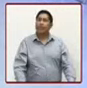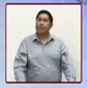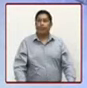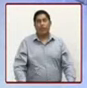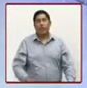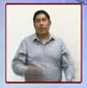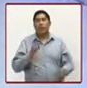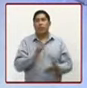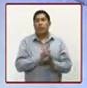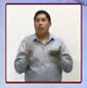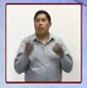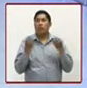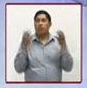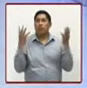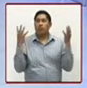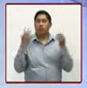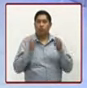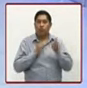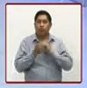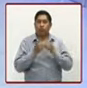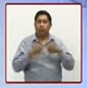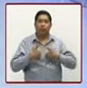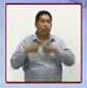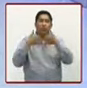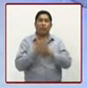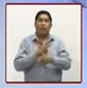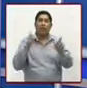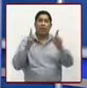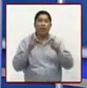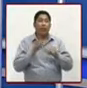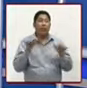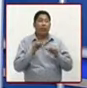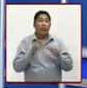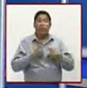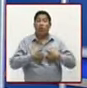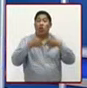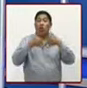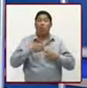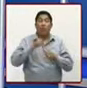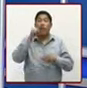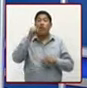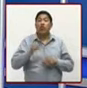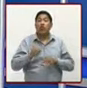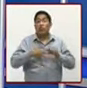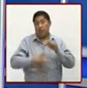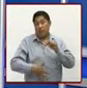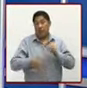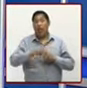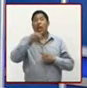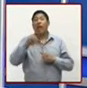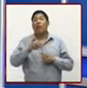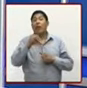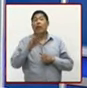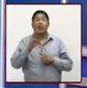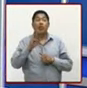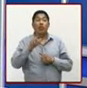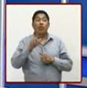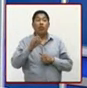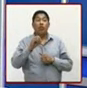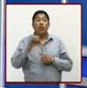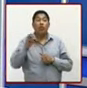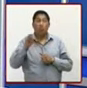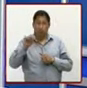Es una semana intensa, no solo de partidos de Copa Libertadores de América, también Copa Sudamericana, porque este martes Blooming también estará visitando a Newell's